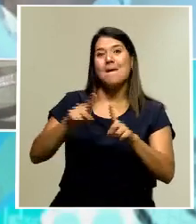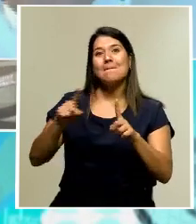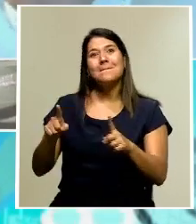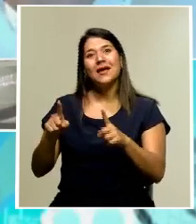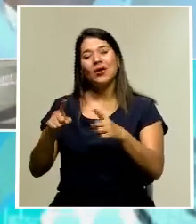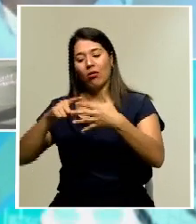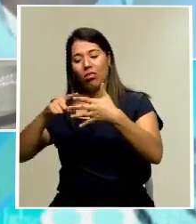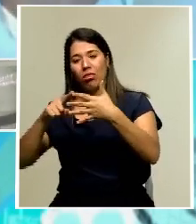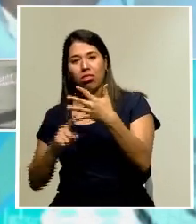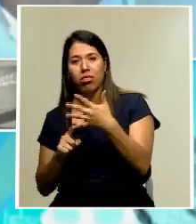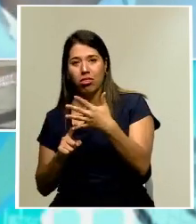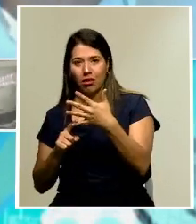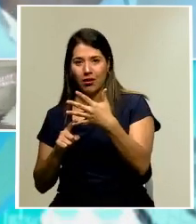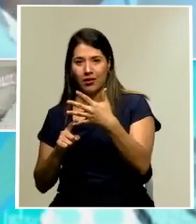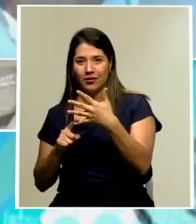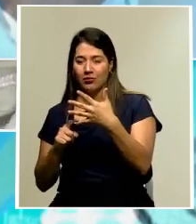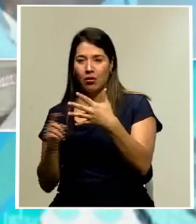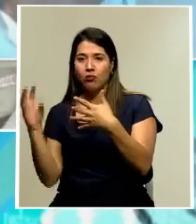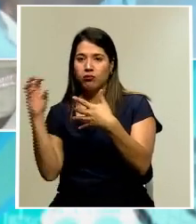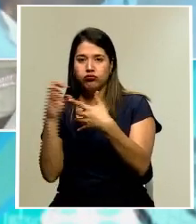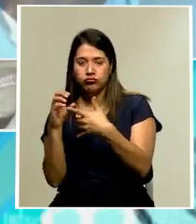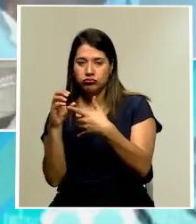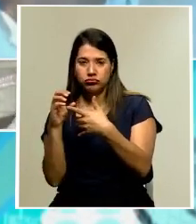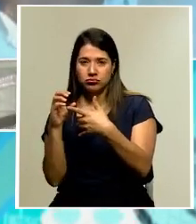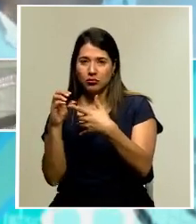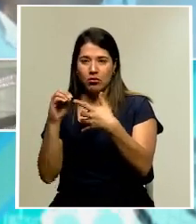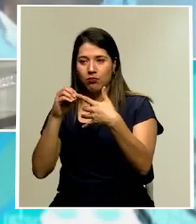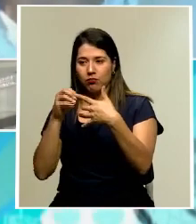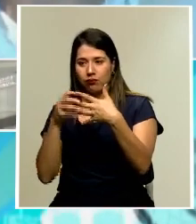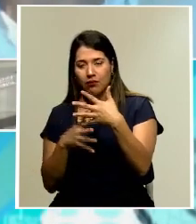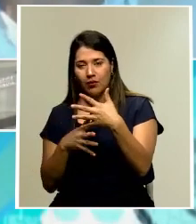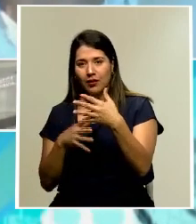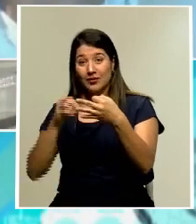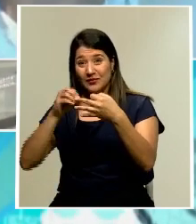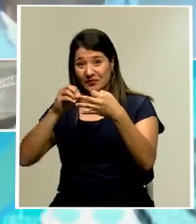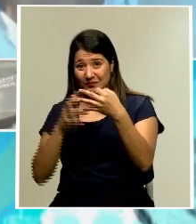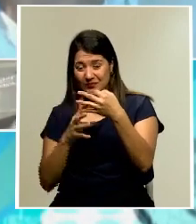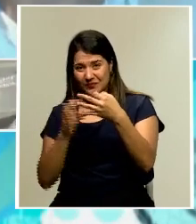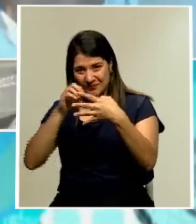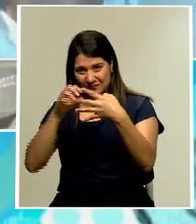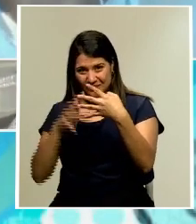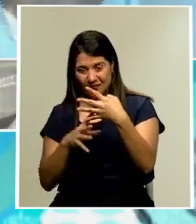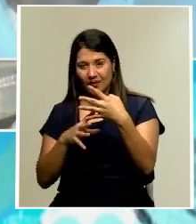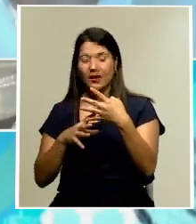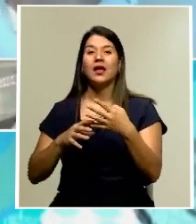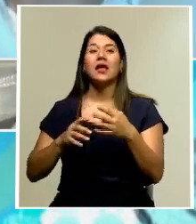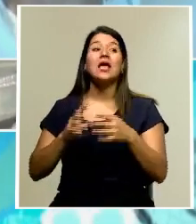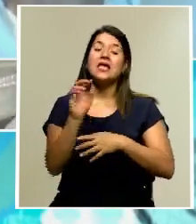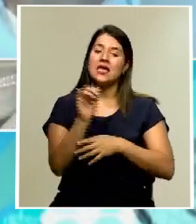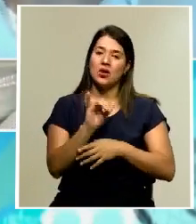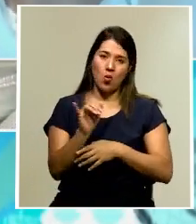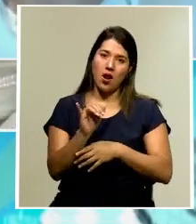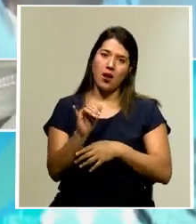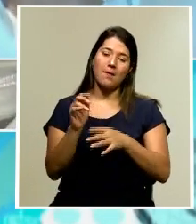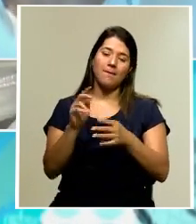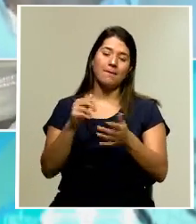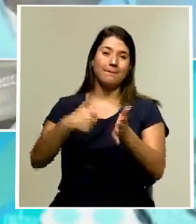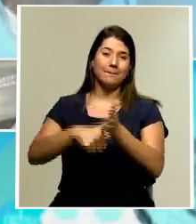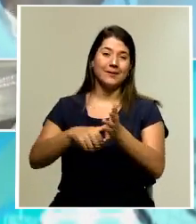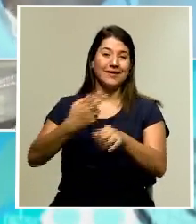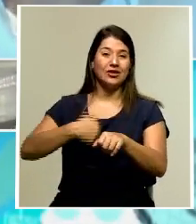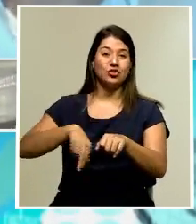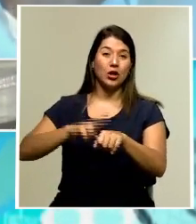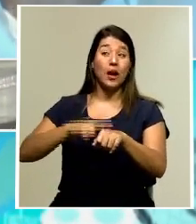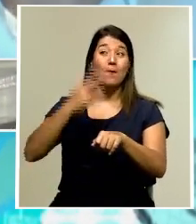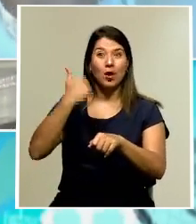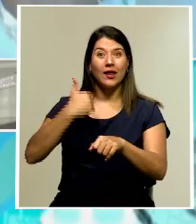voto le funcionaría muy bien a él. Se diluiría el voto opositor en muchas otras opciones. Así